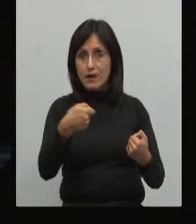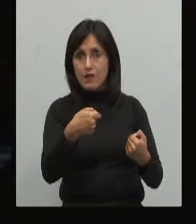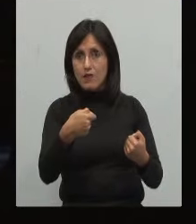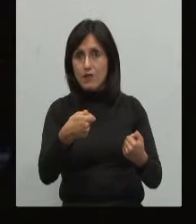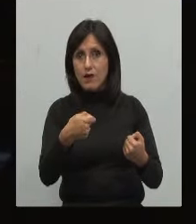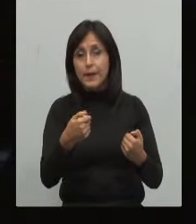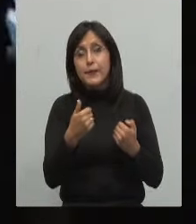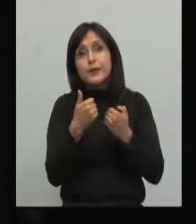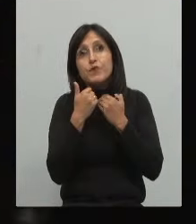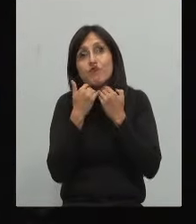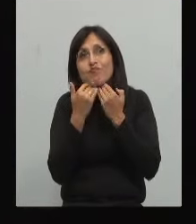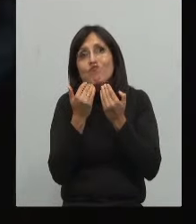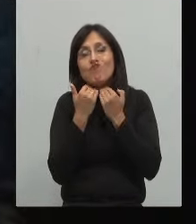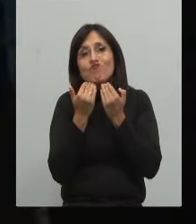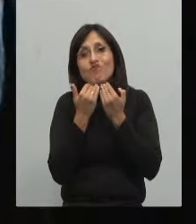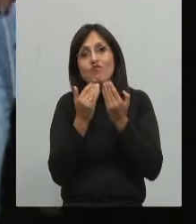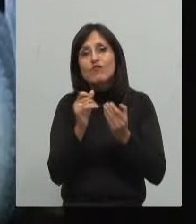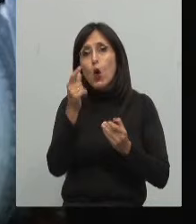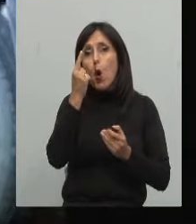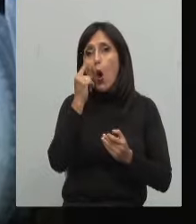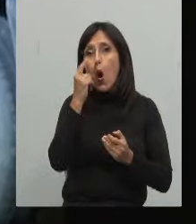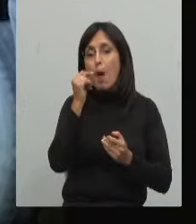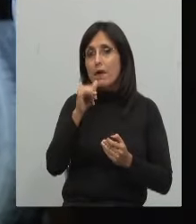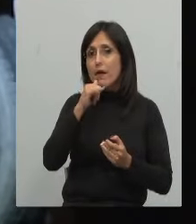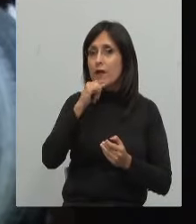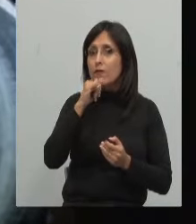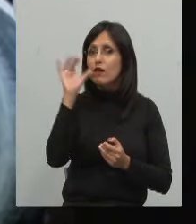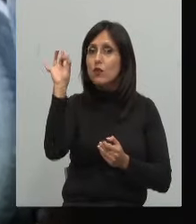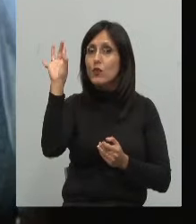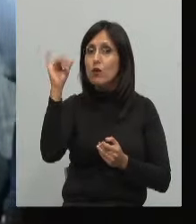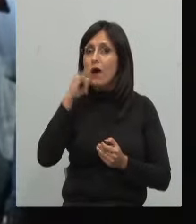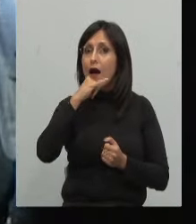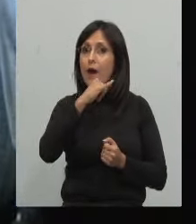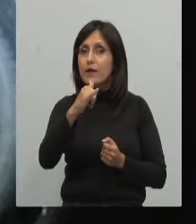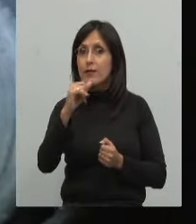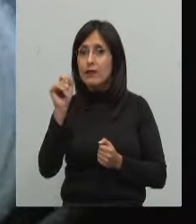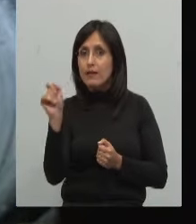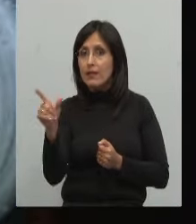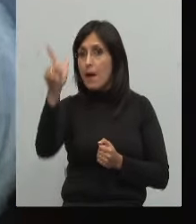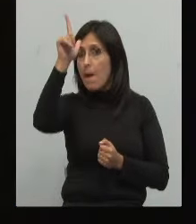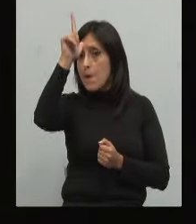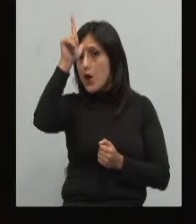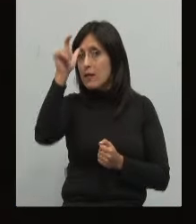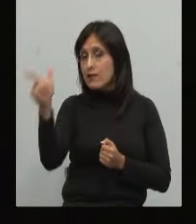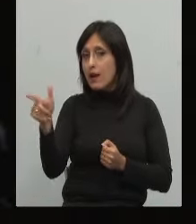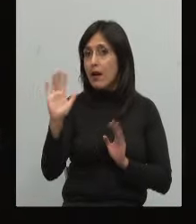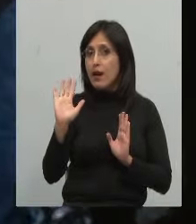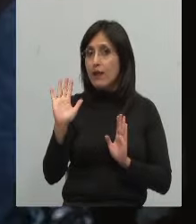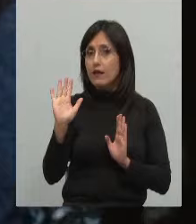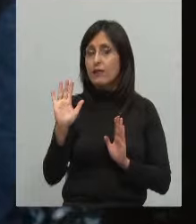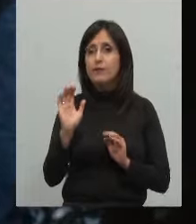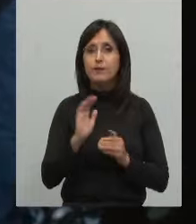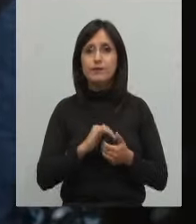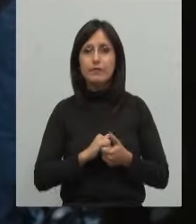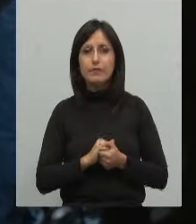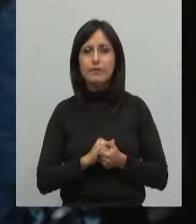salía de trabajar, que por eso se querían encontrar ahí en ese lugar. Teresita, ¿dónde trabajaba